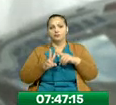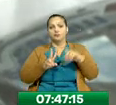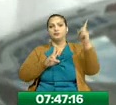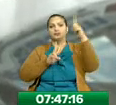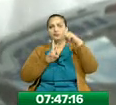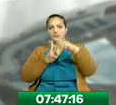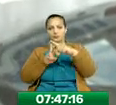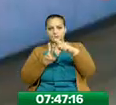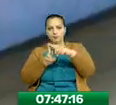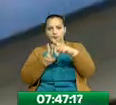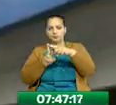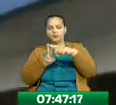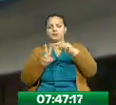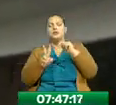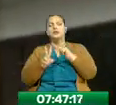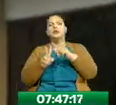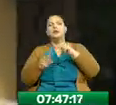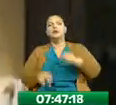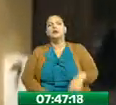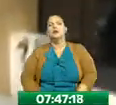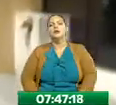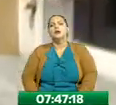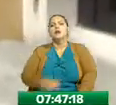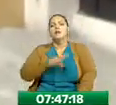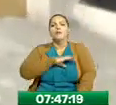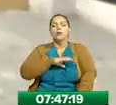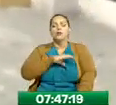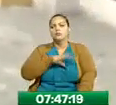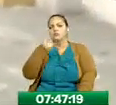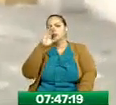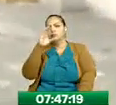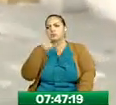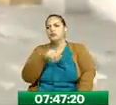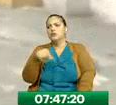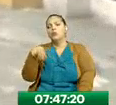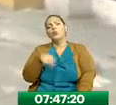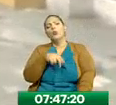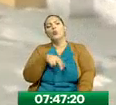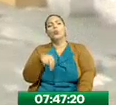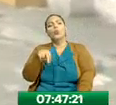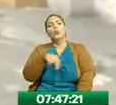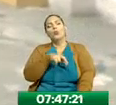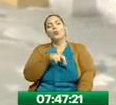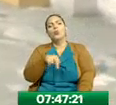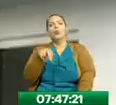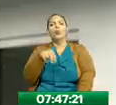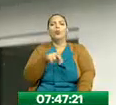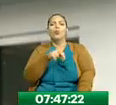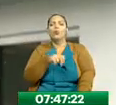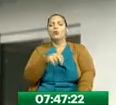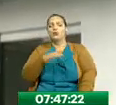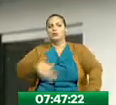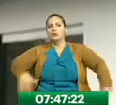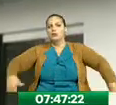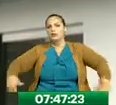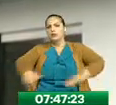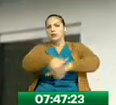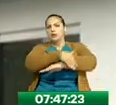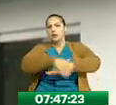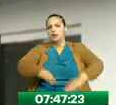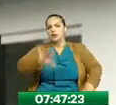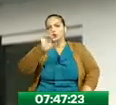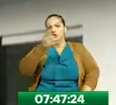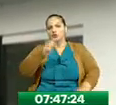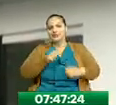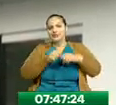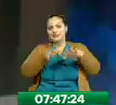de captura vigente, fue detenido cuando caminaba por las inmediaciones de las avenidas 18 de septiembre y 9 de octubre. La